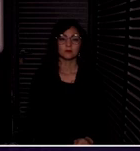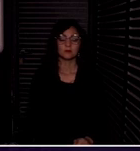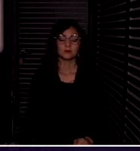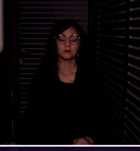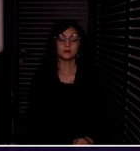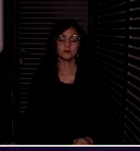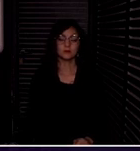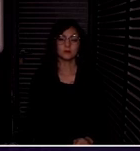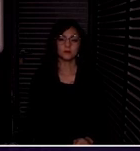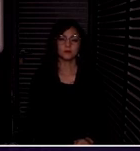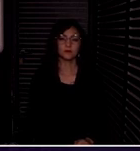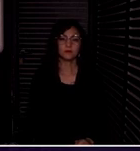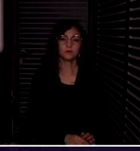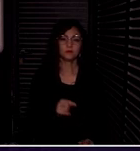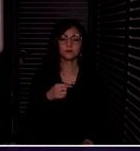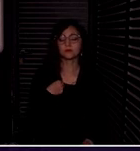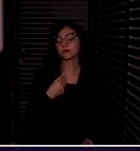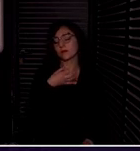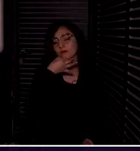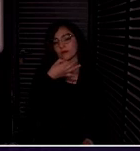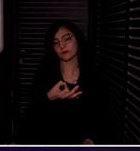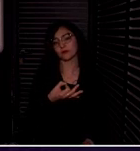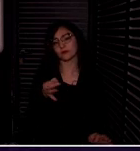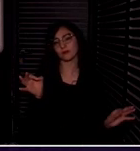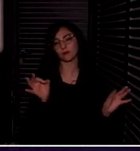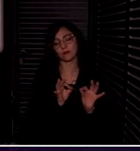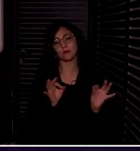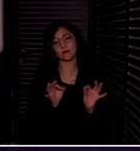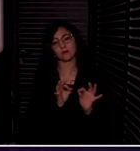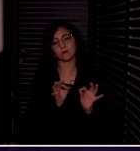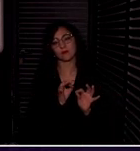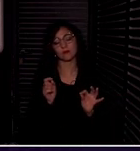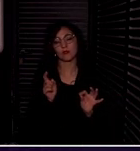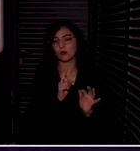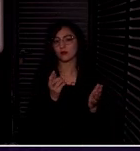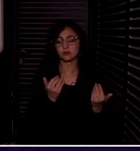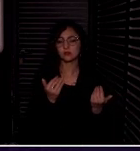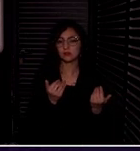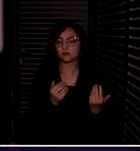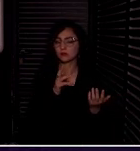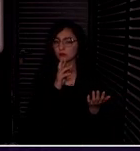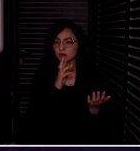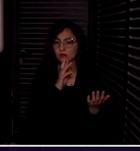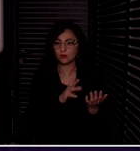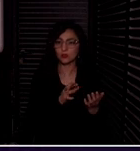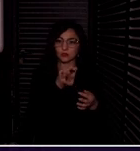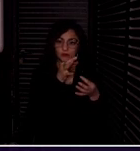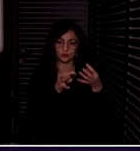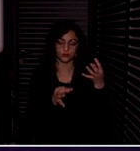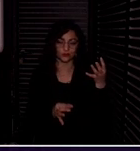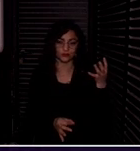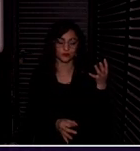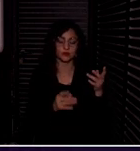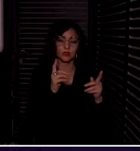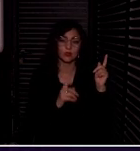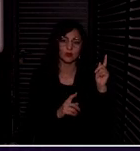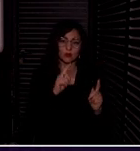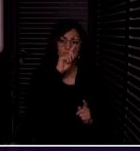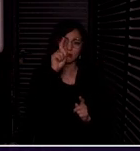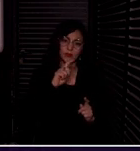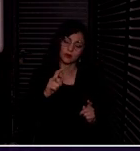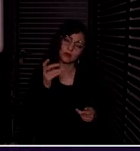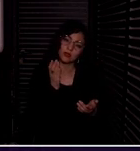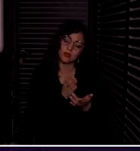Yo señalaba que, aunque no es el objeto dar respuesta a este respecto, sí al menos señalar algunos problemas o preguntas que habría que plantear,